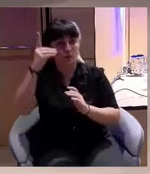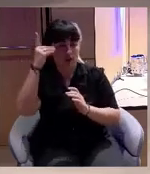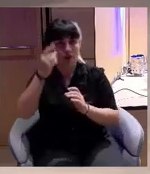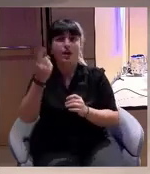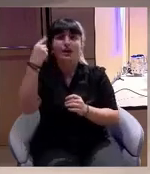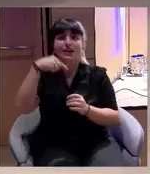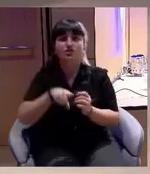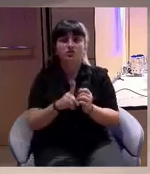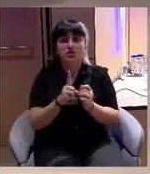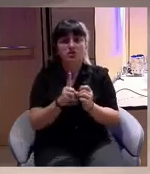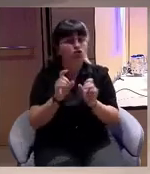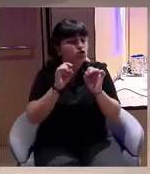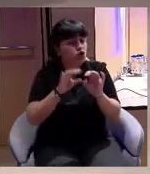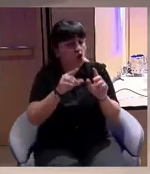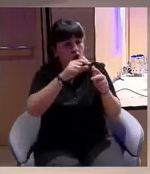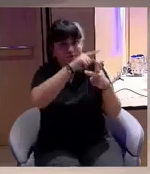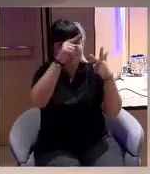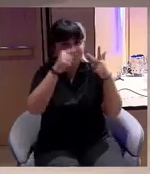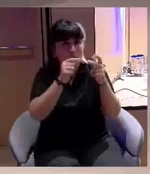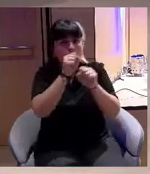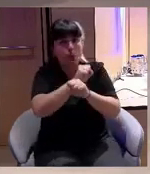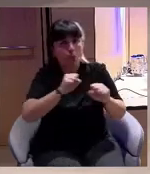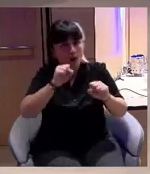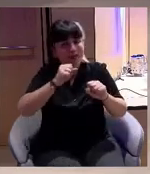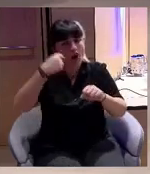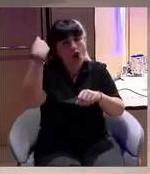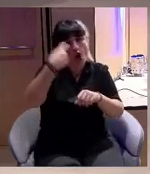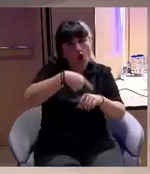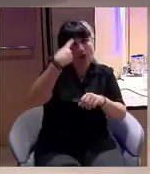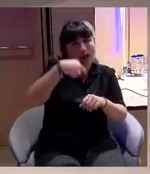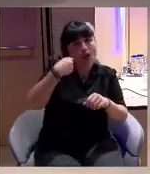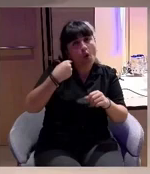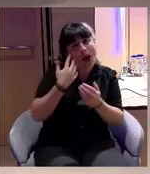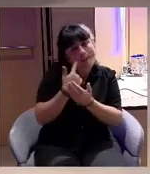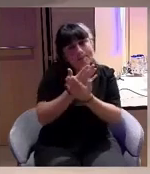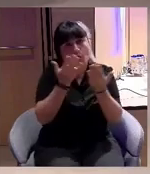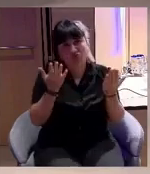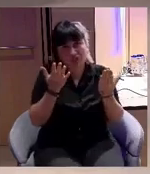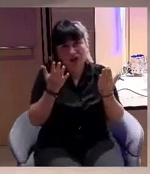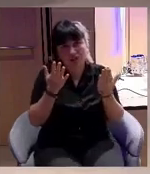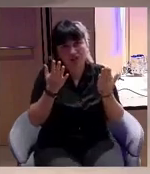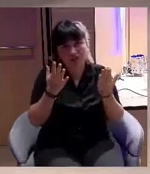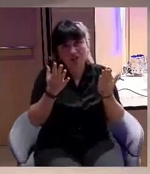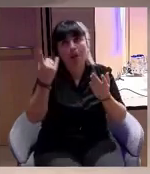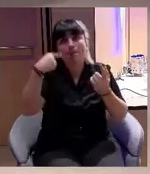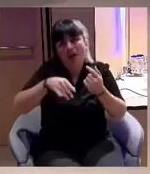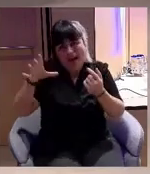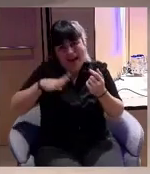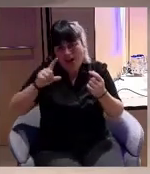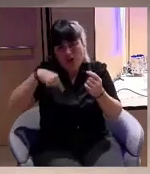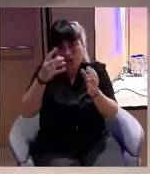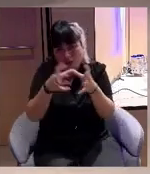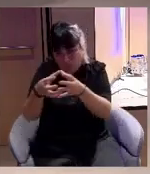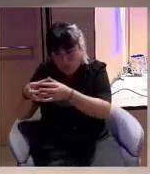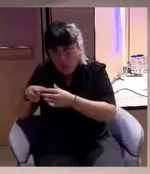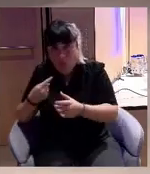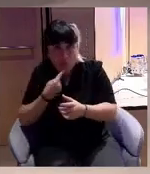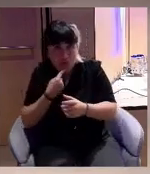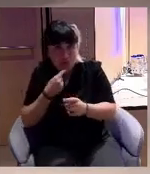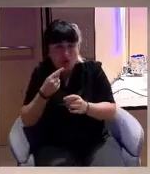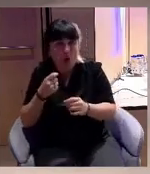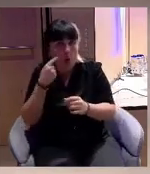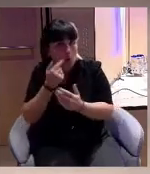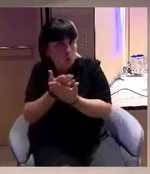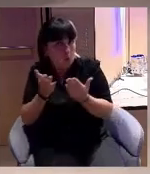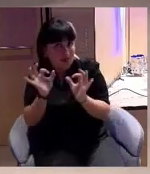circunscripción Nacional para la elección de senadores y 19 circunscripciones departamentales para la elección de diputado esto quiere